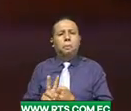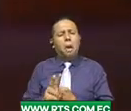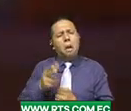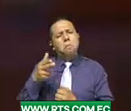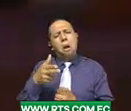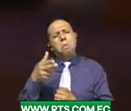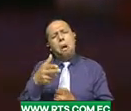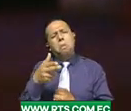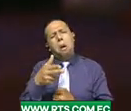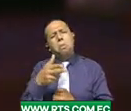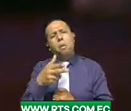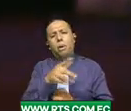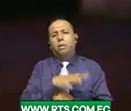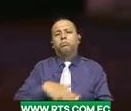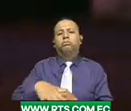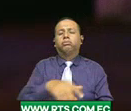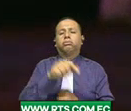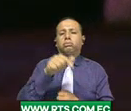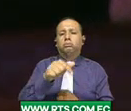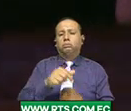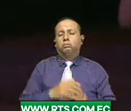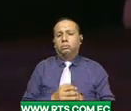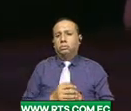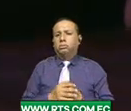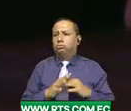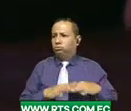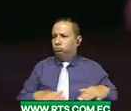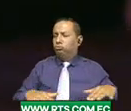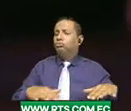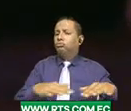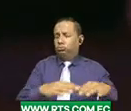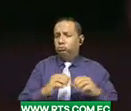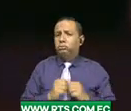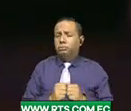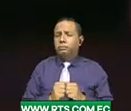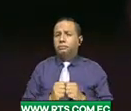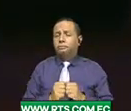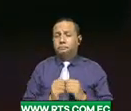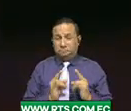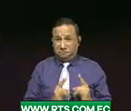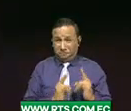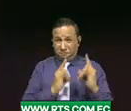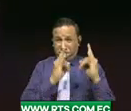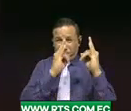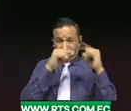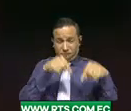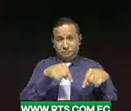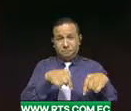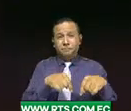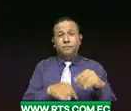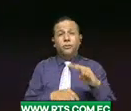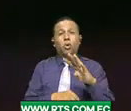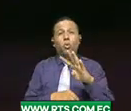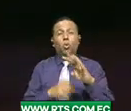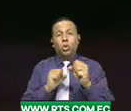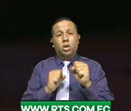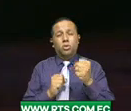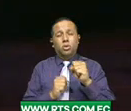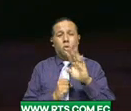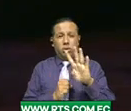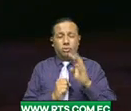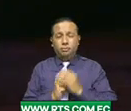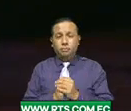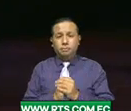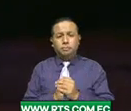a disparar justamente en esta zona, en esta parte, en esta planta baja de este bloque de Sauces 4 en el norte de la ciudad de Guayaquil. La policía está